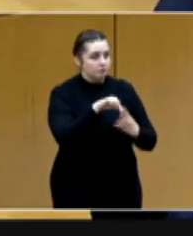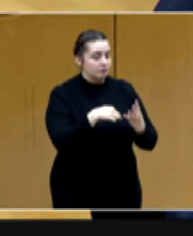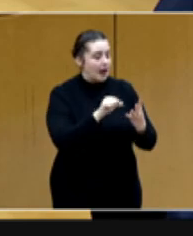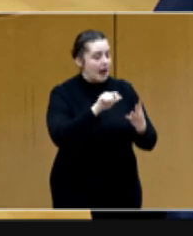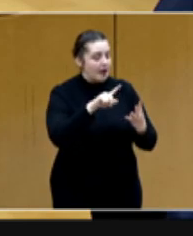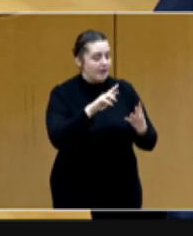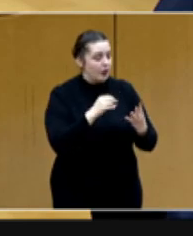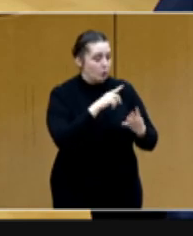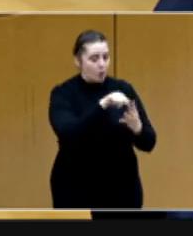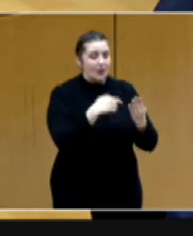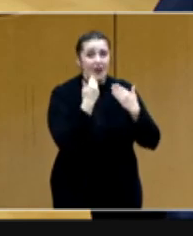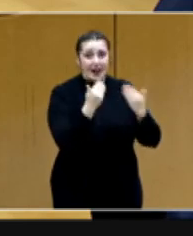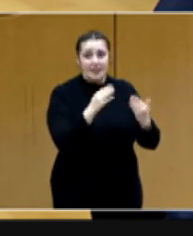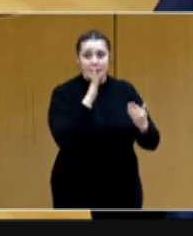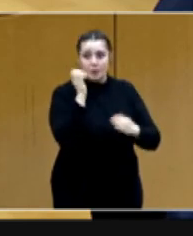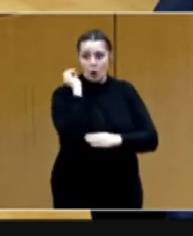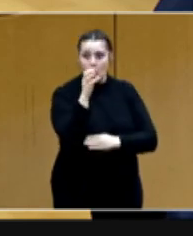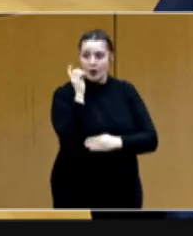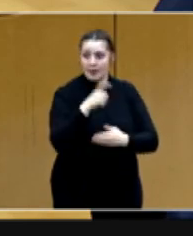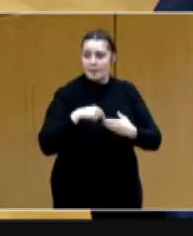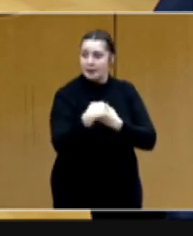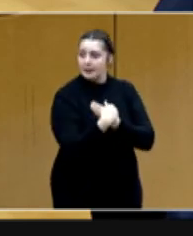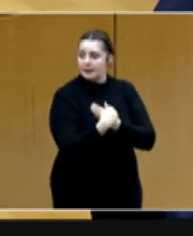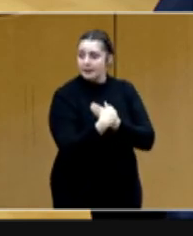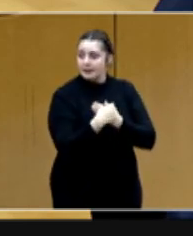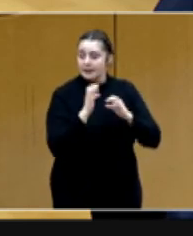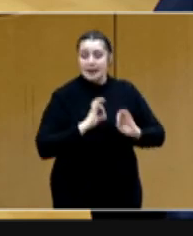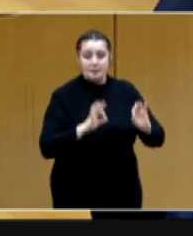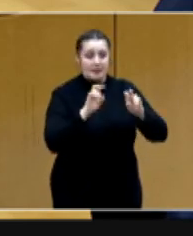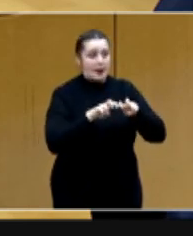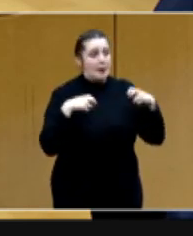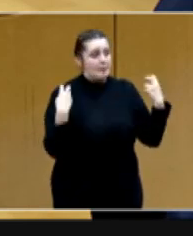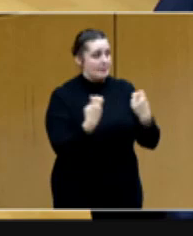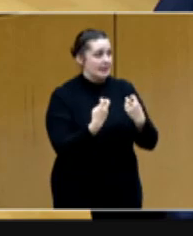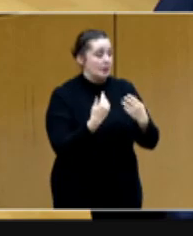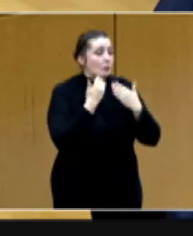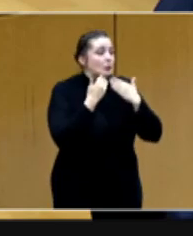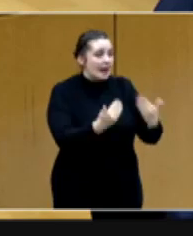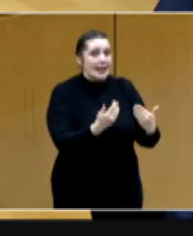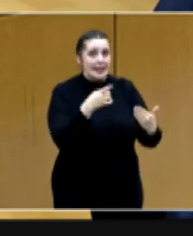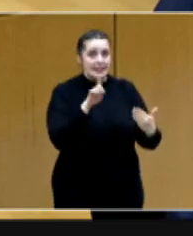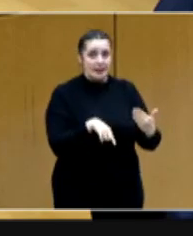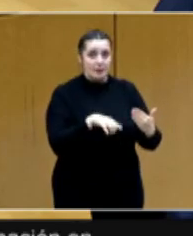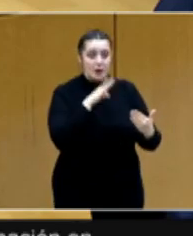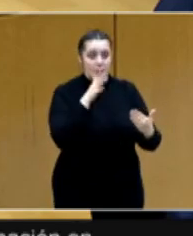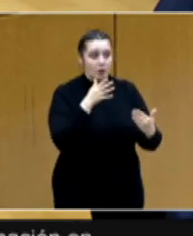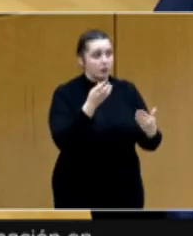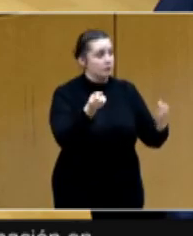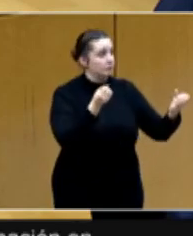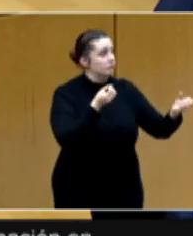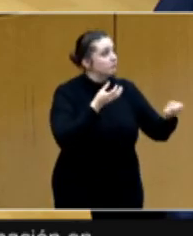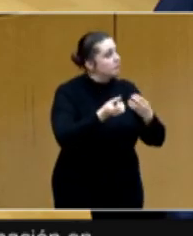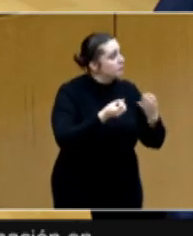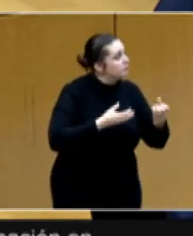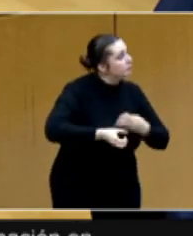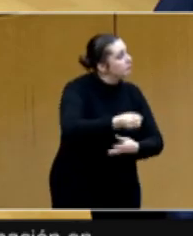participación en estas jornadas y en concreto en esta mesa redonda Muchísimas gracias también por las aportaciones por las preguntas